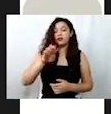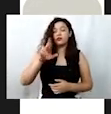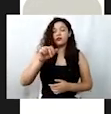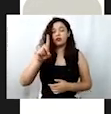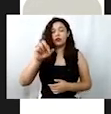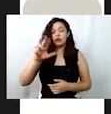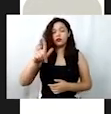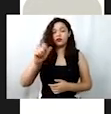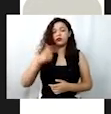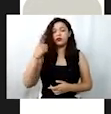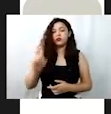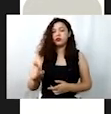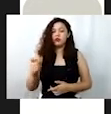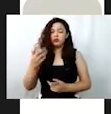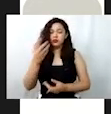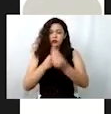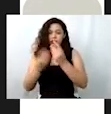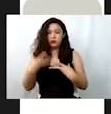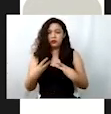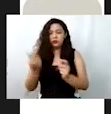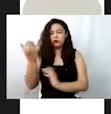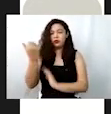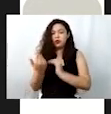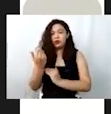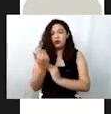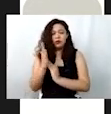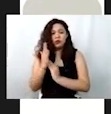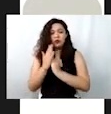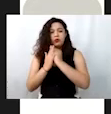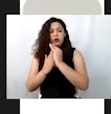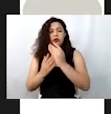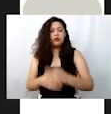consumida decrece y es menor a la del resto de las utilities.